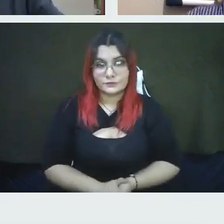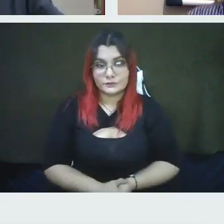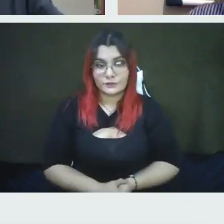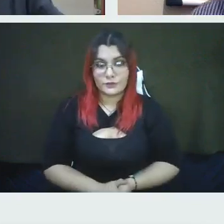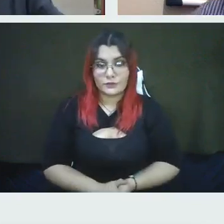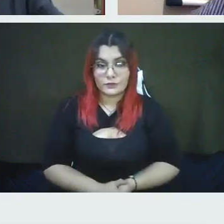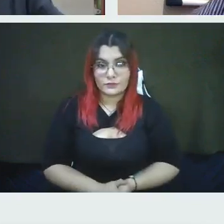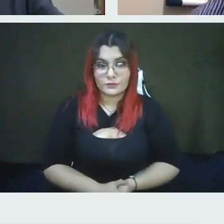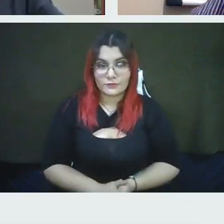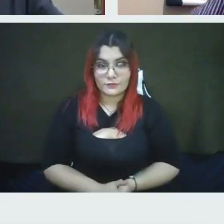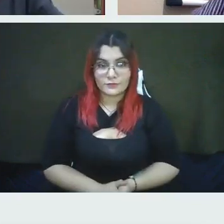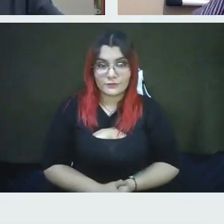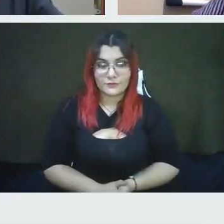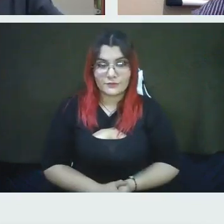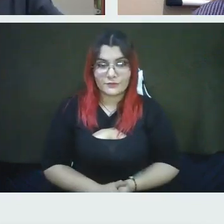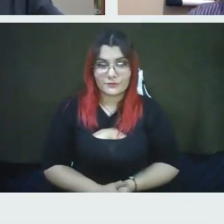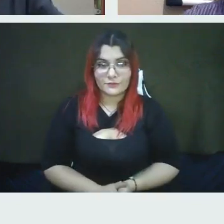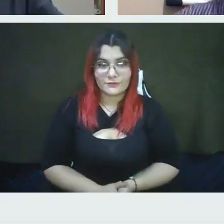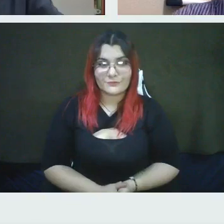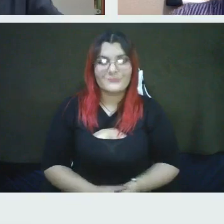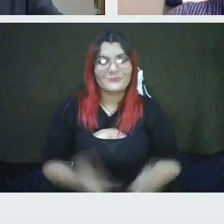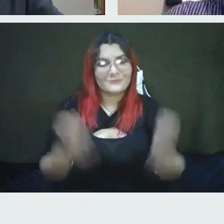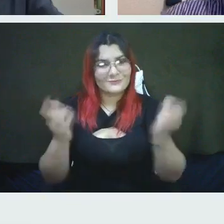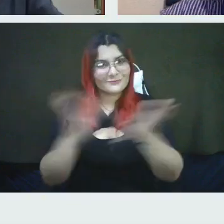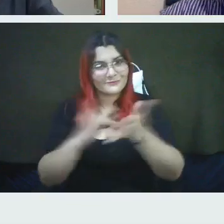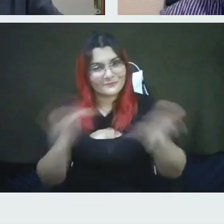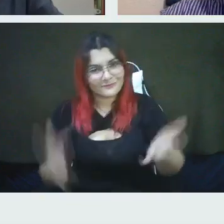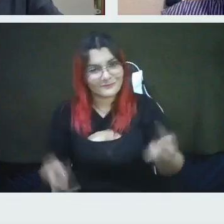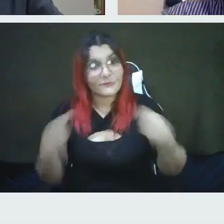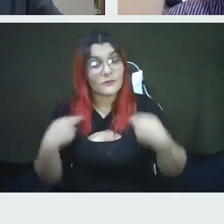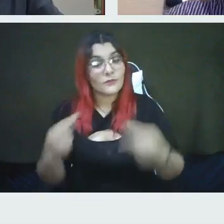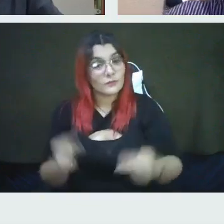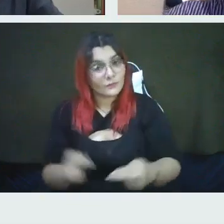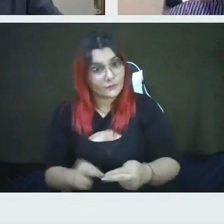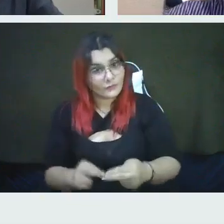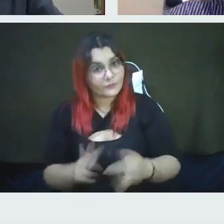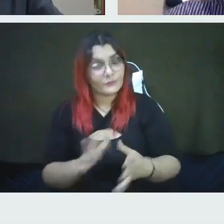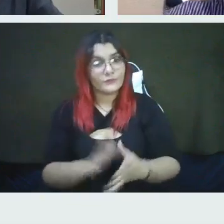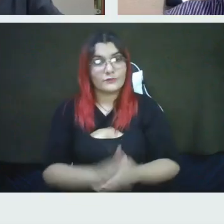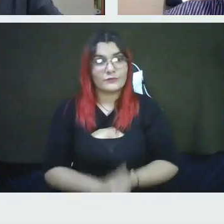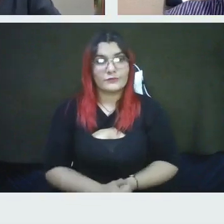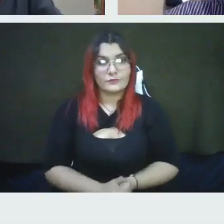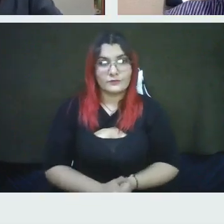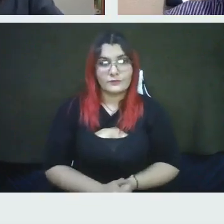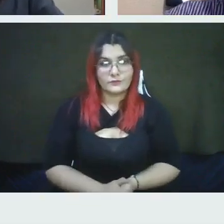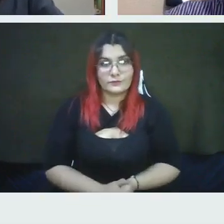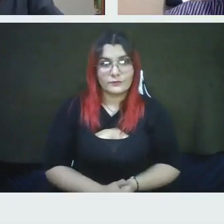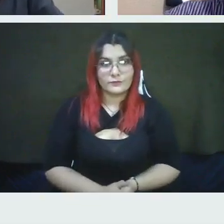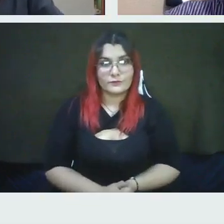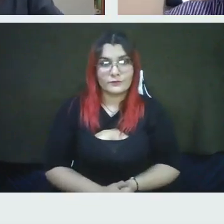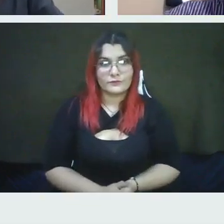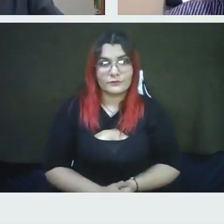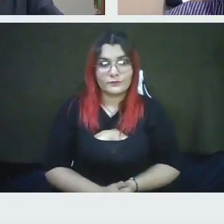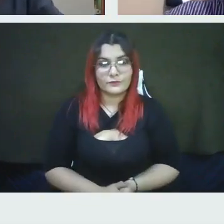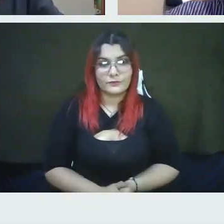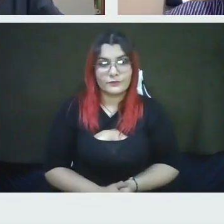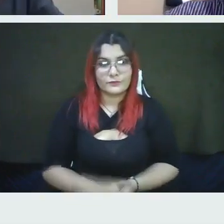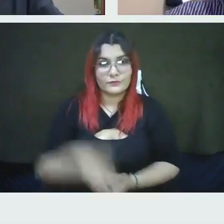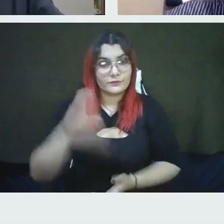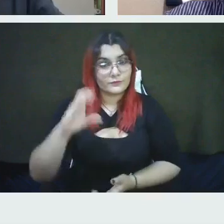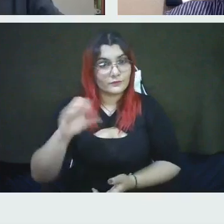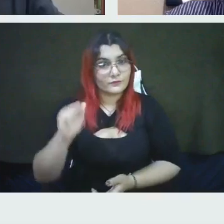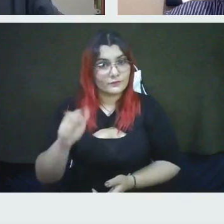Bueno, pues gracias al profesor Carlos también, ¿no? Por el resumen, nos deja verte.